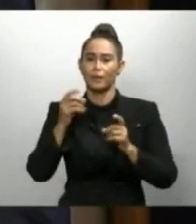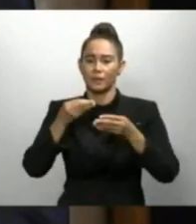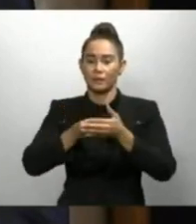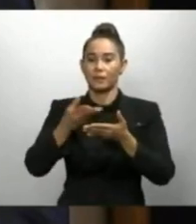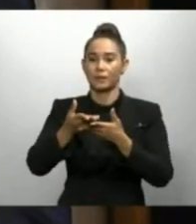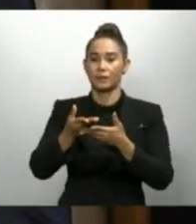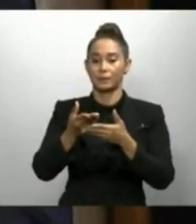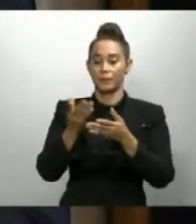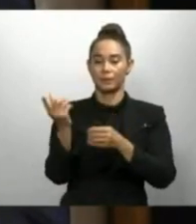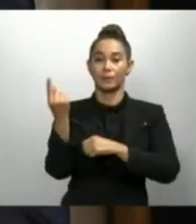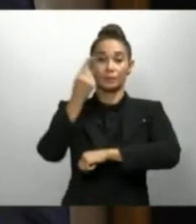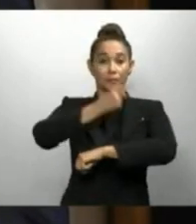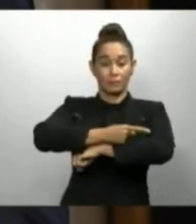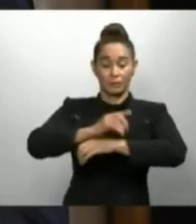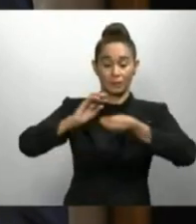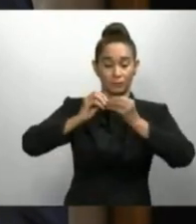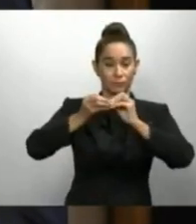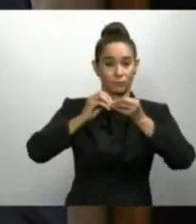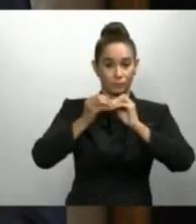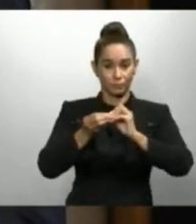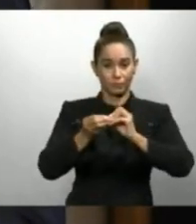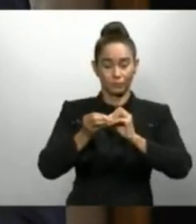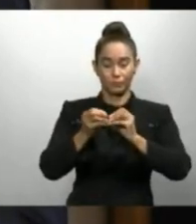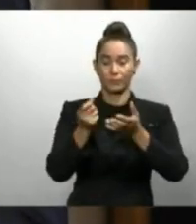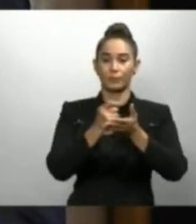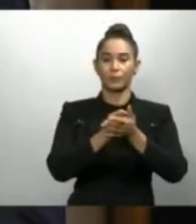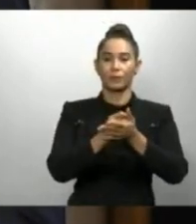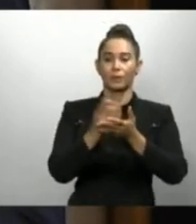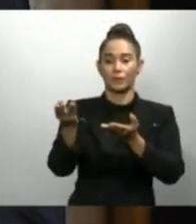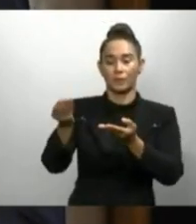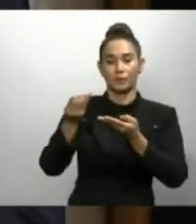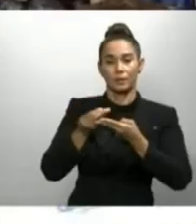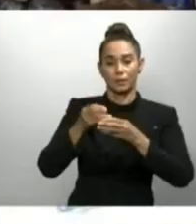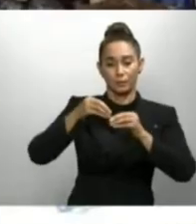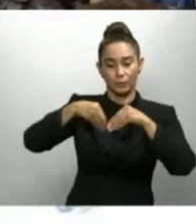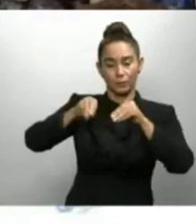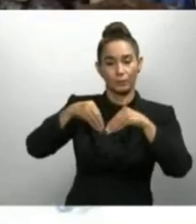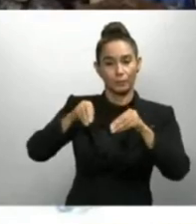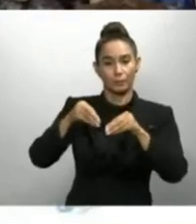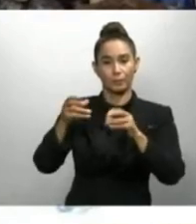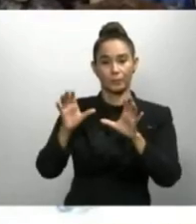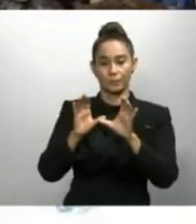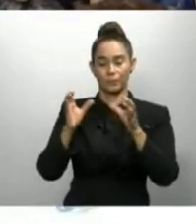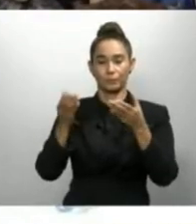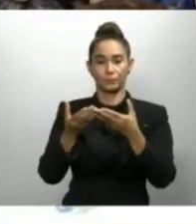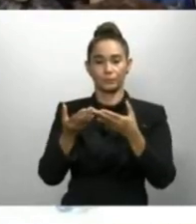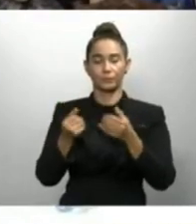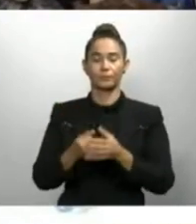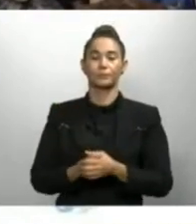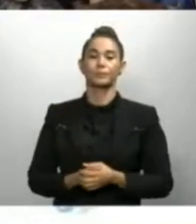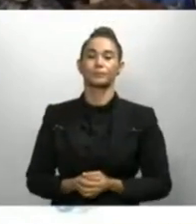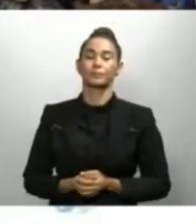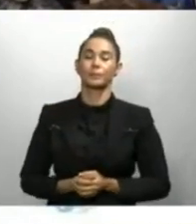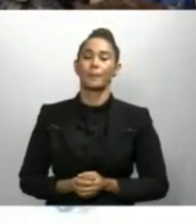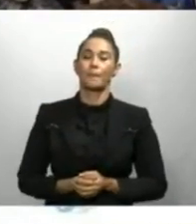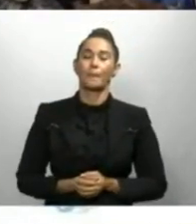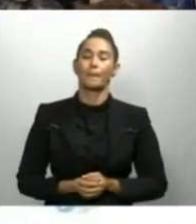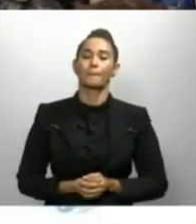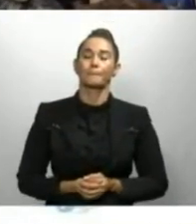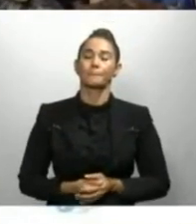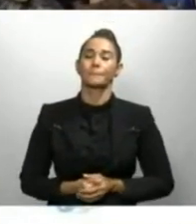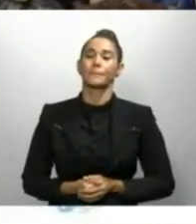sus egresos bajo los métodos de inventario que observen principios de contabilidad generalmente